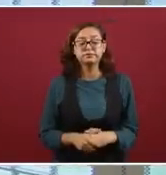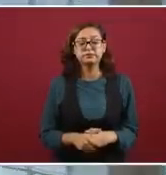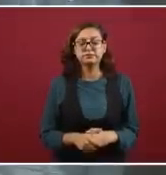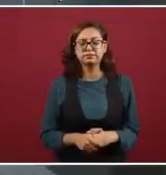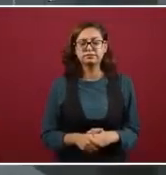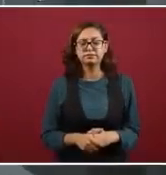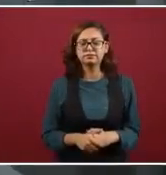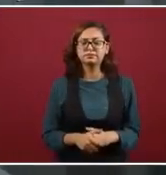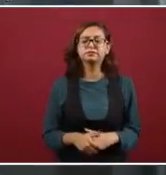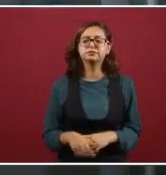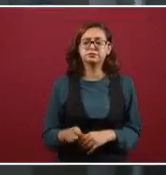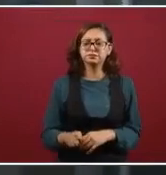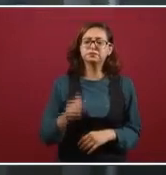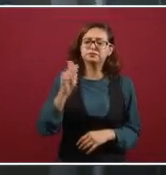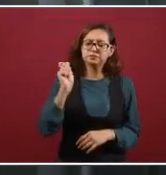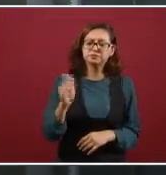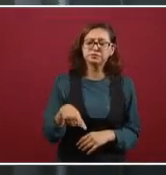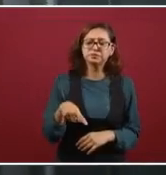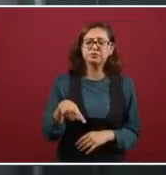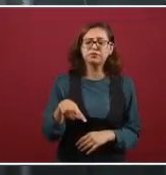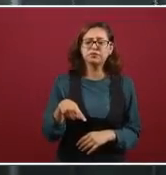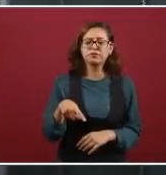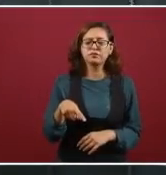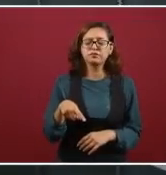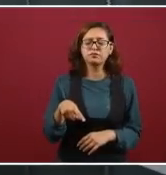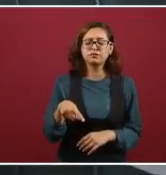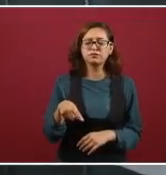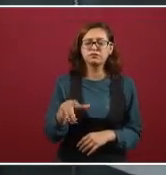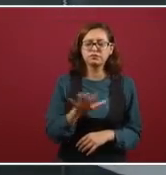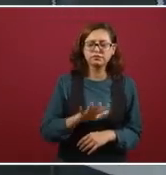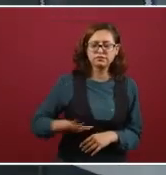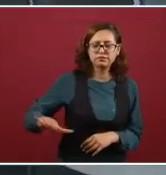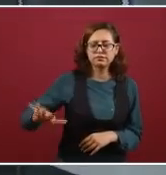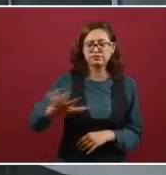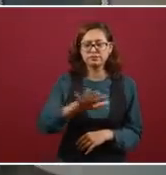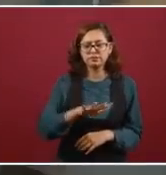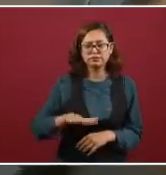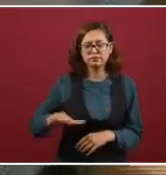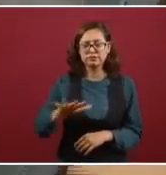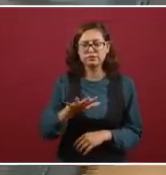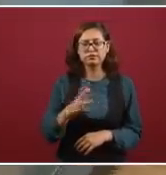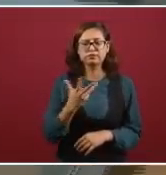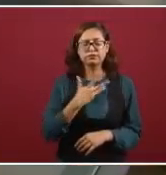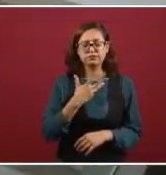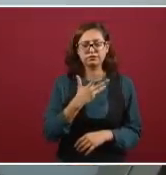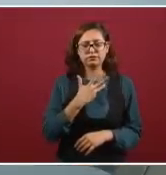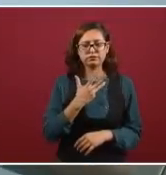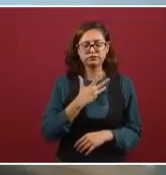en ese mismo piso también se tiene un spa dedicado